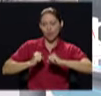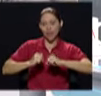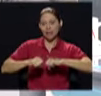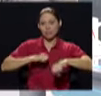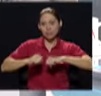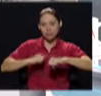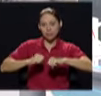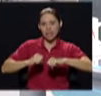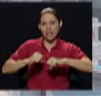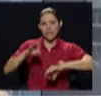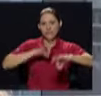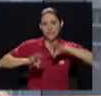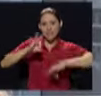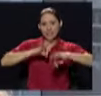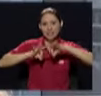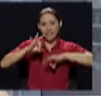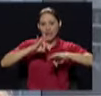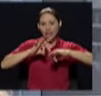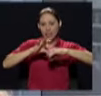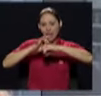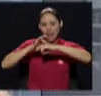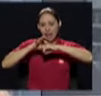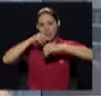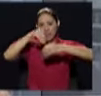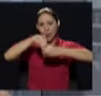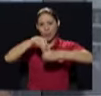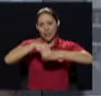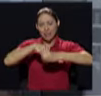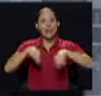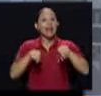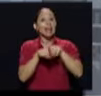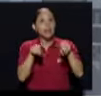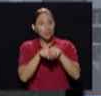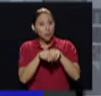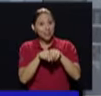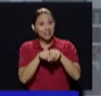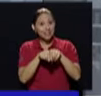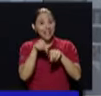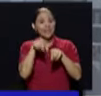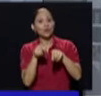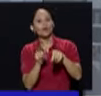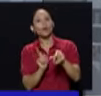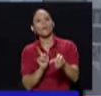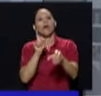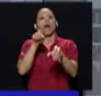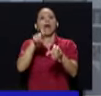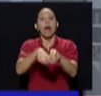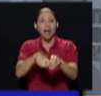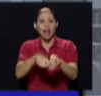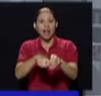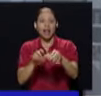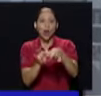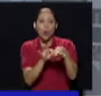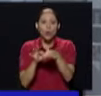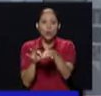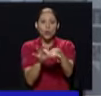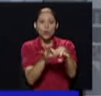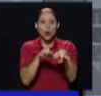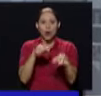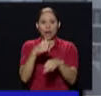y Física del Interior de la Tierra, que a su vez está dentro de una institución todavía más grande, que es la Unión Geofísica